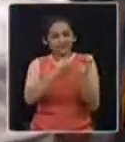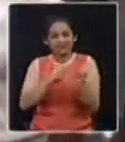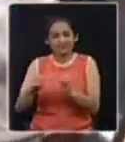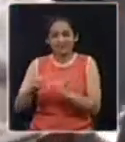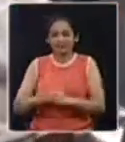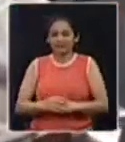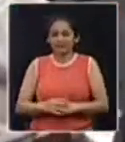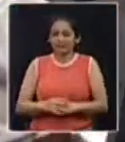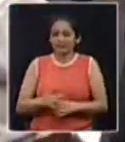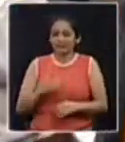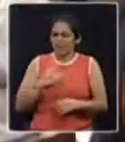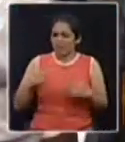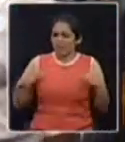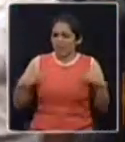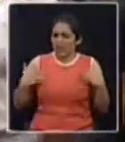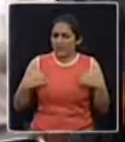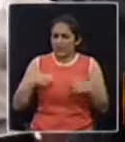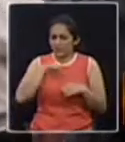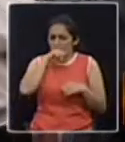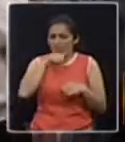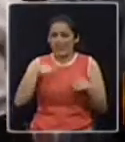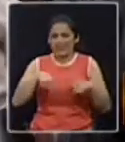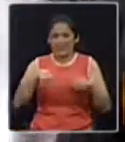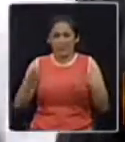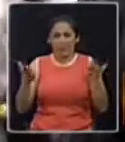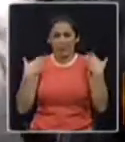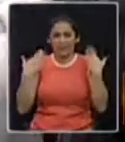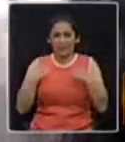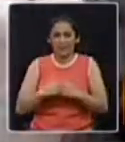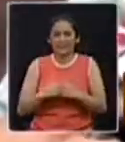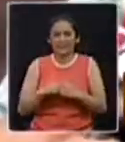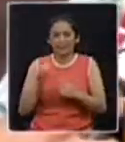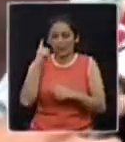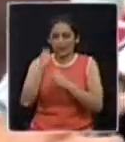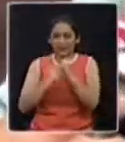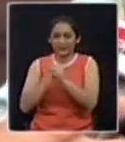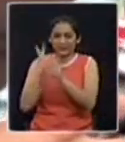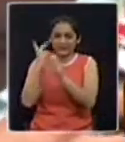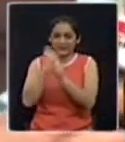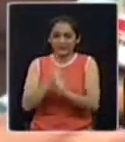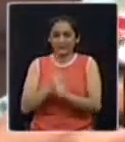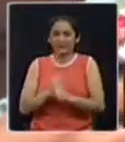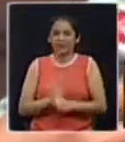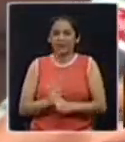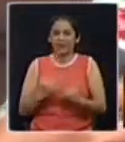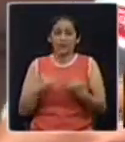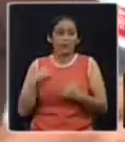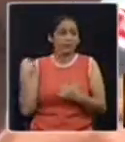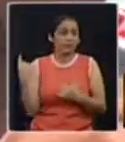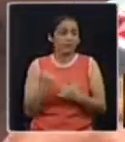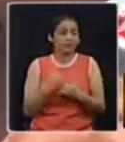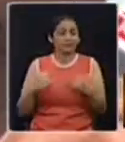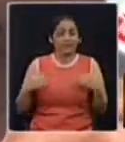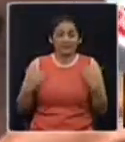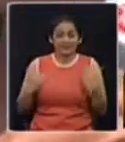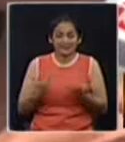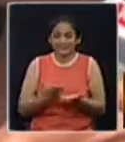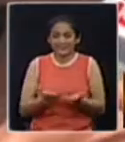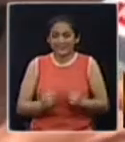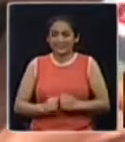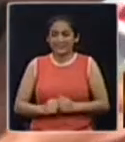Claro, orgulloso de ser guayaquileño, orgulloso de mi ciudad que cumple un año más de fundación. Y un momento cívico para todos y muy bonito,